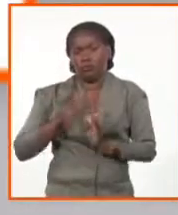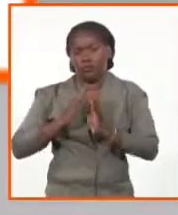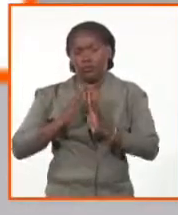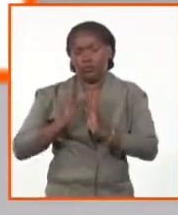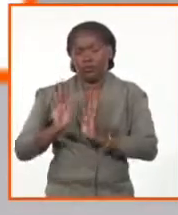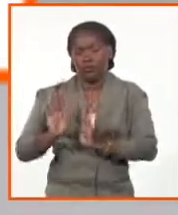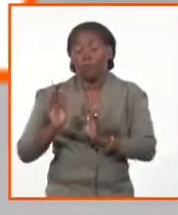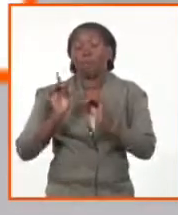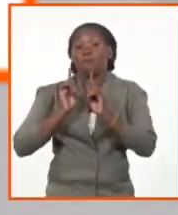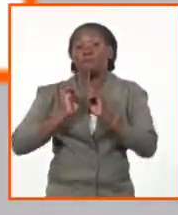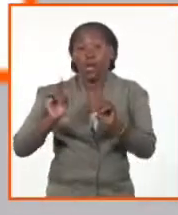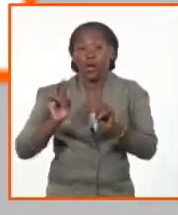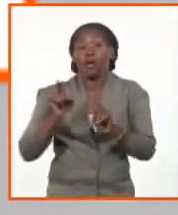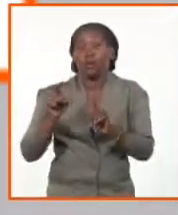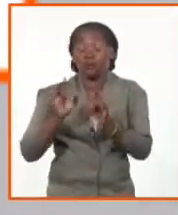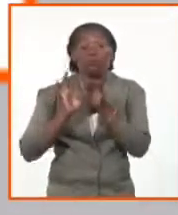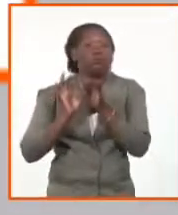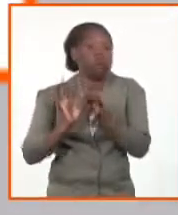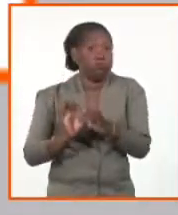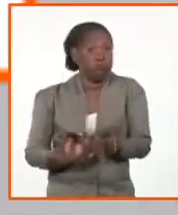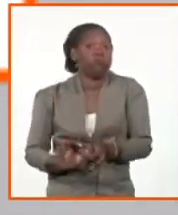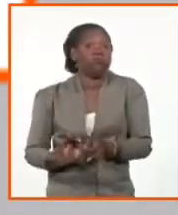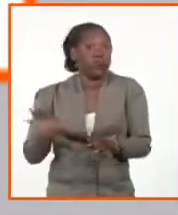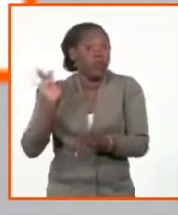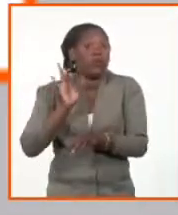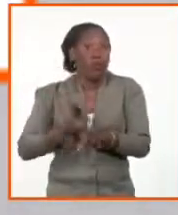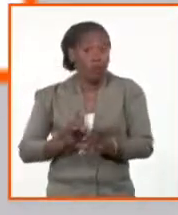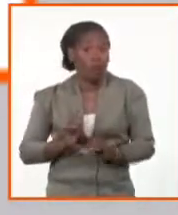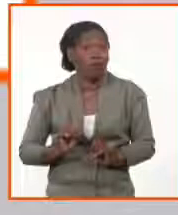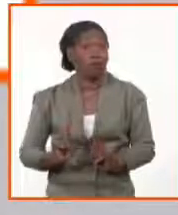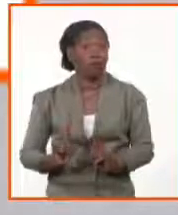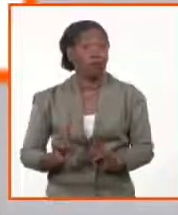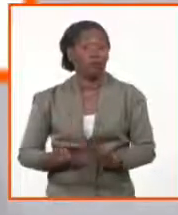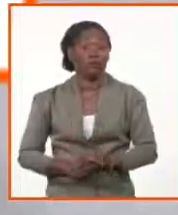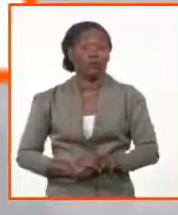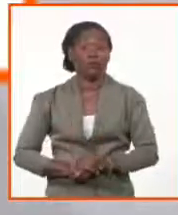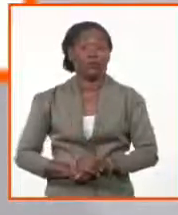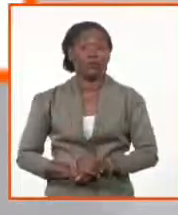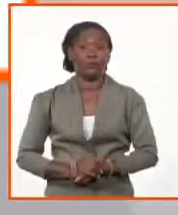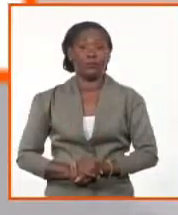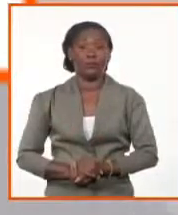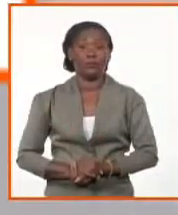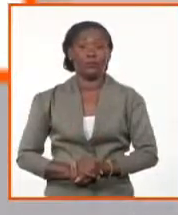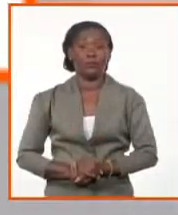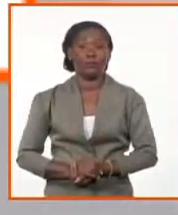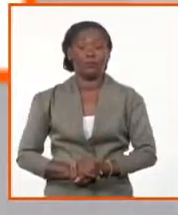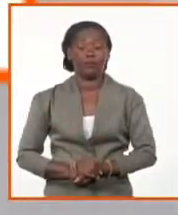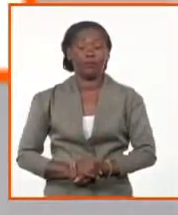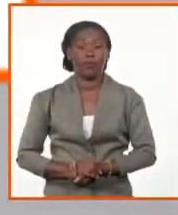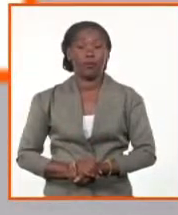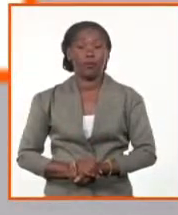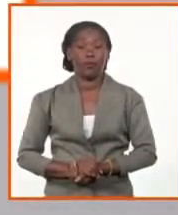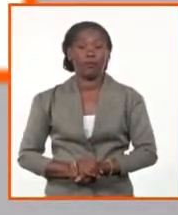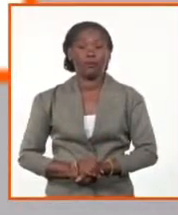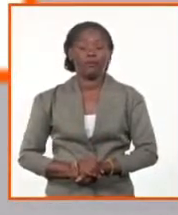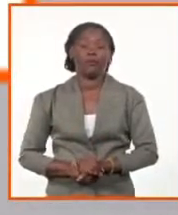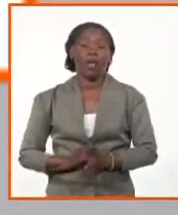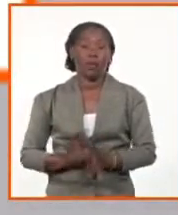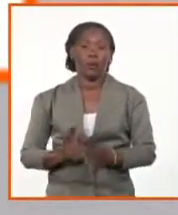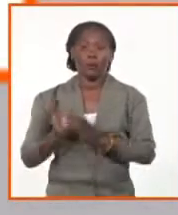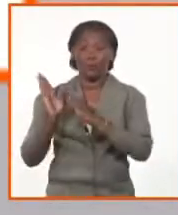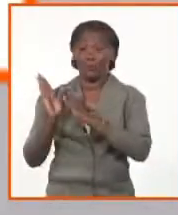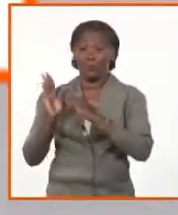qué grave y con dengue siguiente ahora este es el curso de la enfermedad en